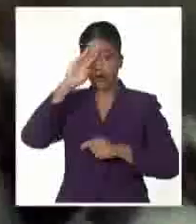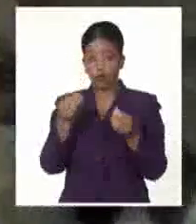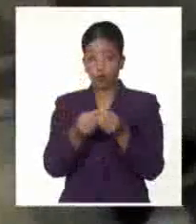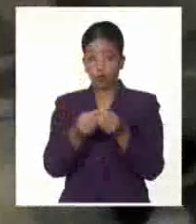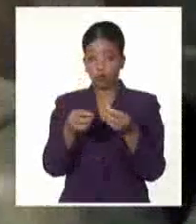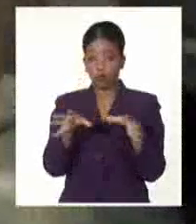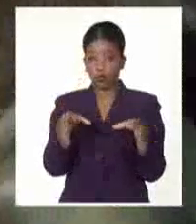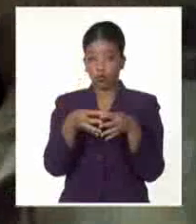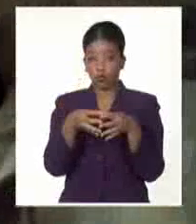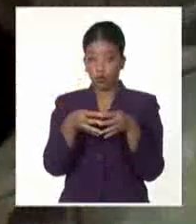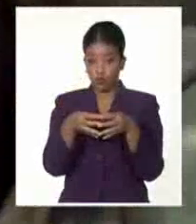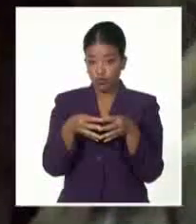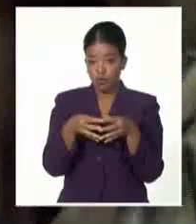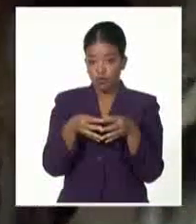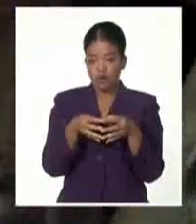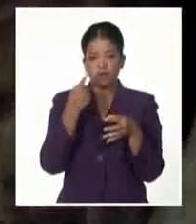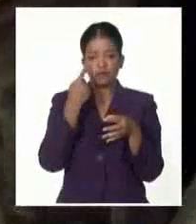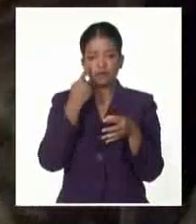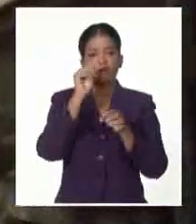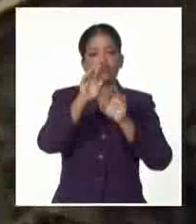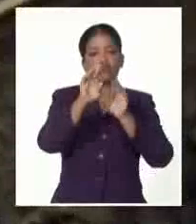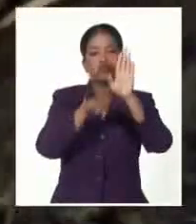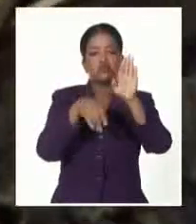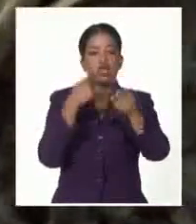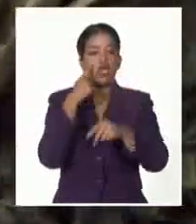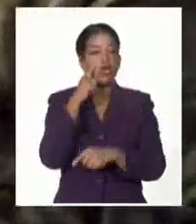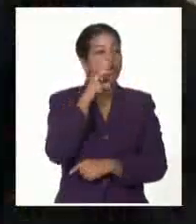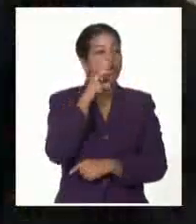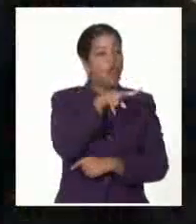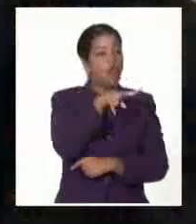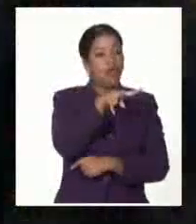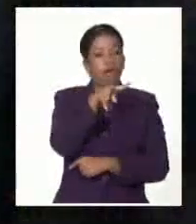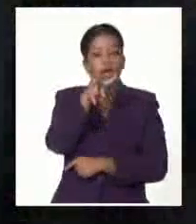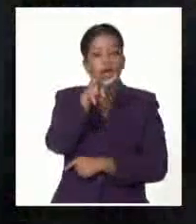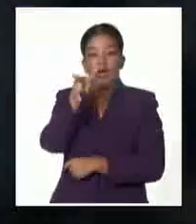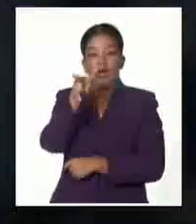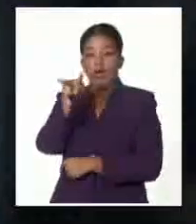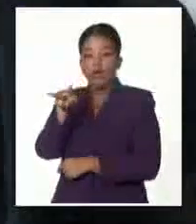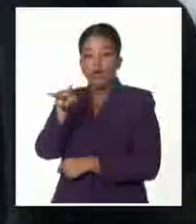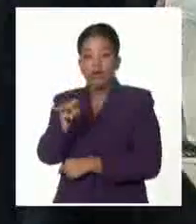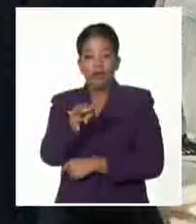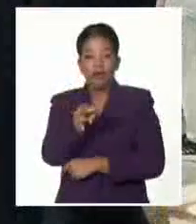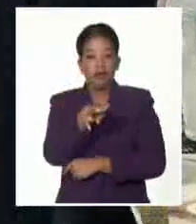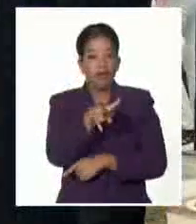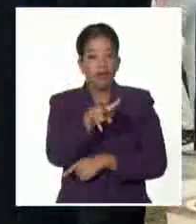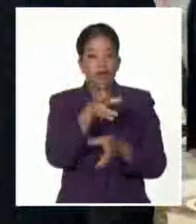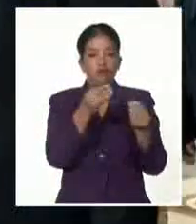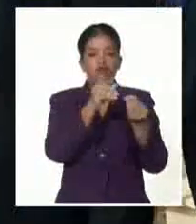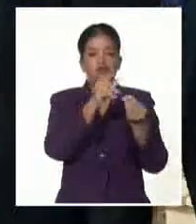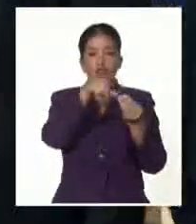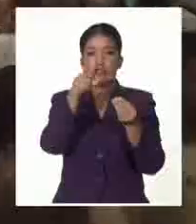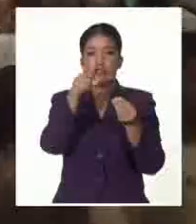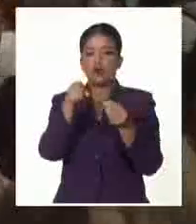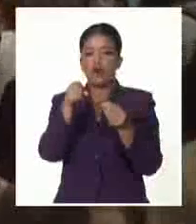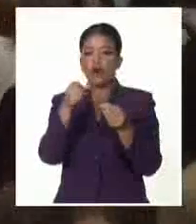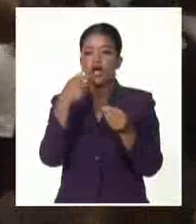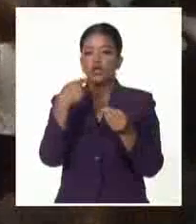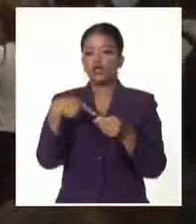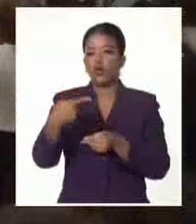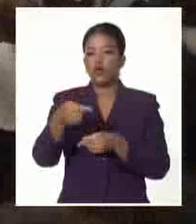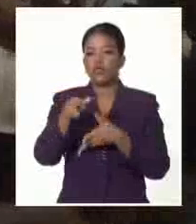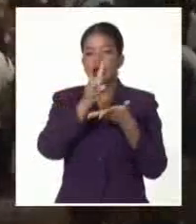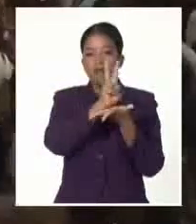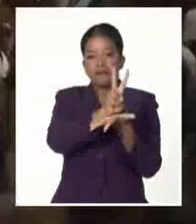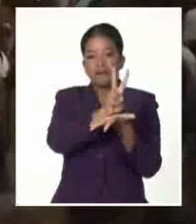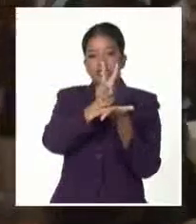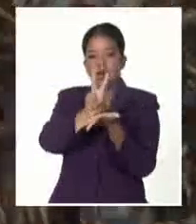oficial, recorrió los museos vaticanos. Y aquí, entre miles de fieles y visitantes que llegan cada día a este sitio sagrado de la